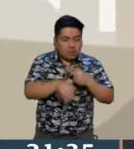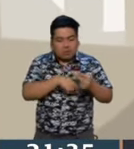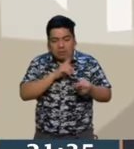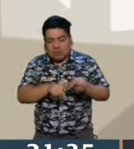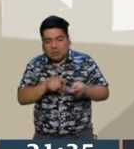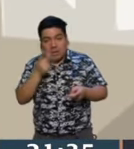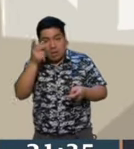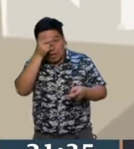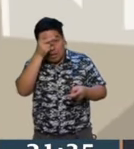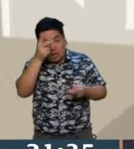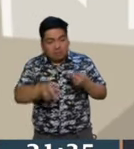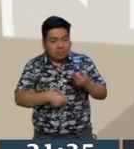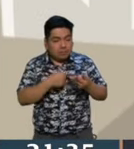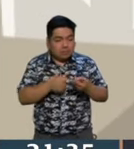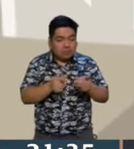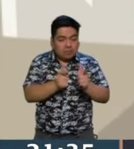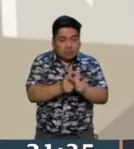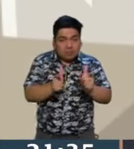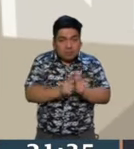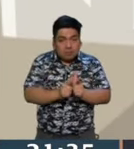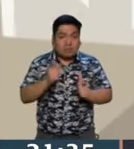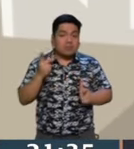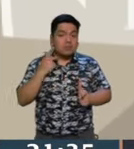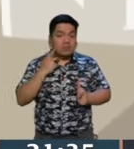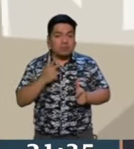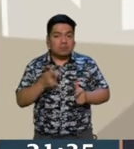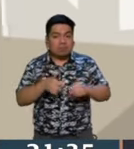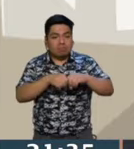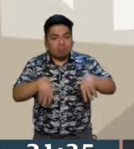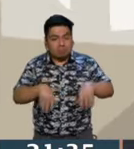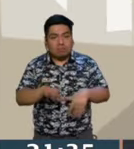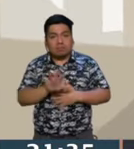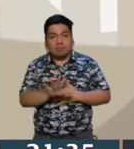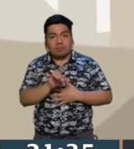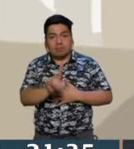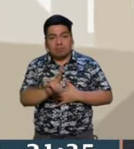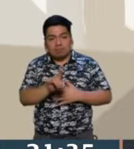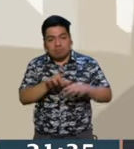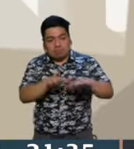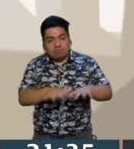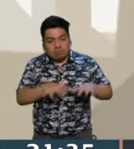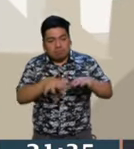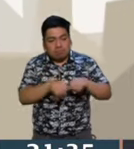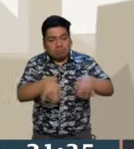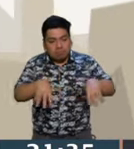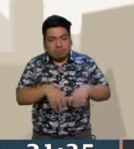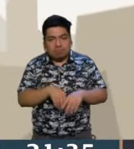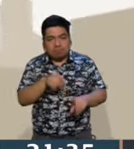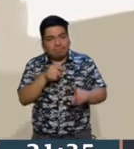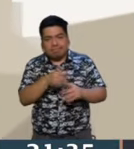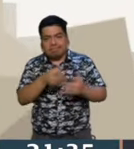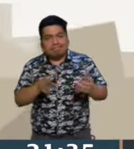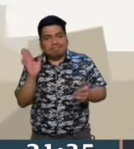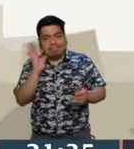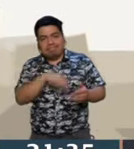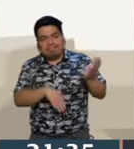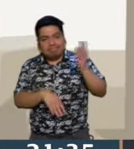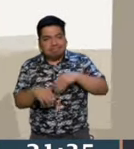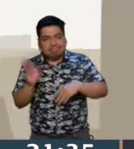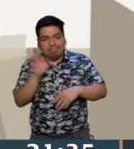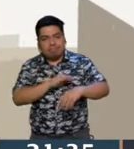delante, cuando ya buena parte de los intelectuales ecuatorianos, de los juristas ecuatorianos y sobre todo de los